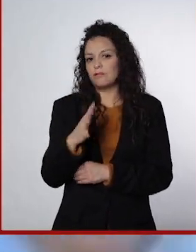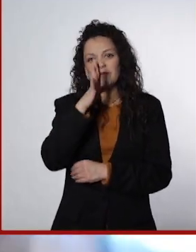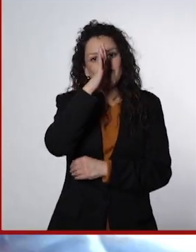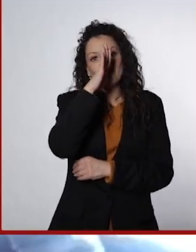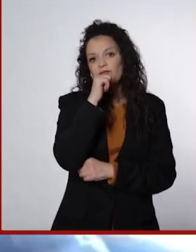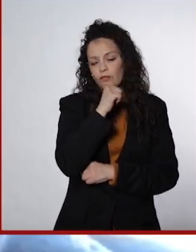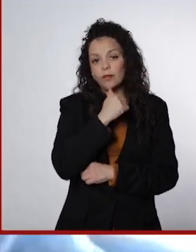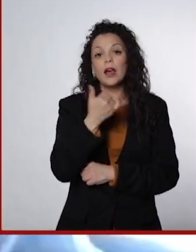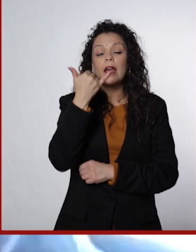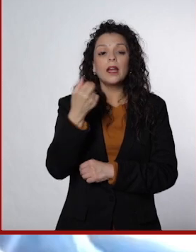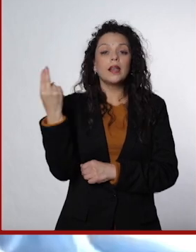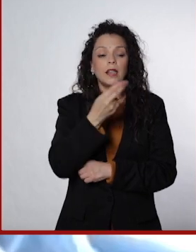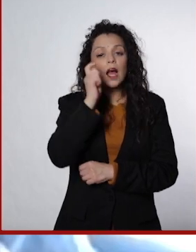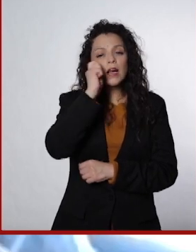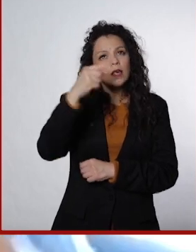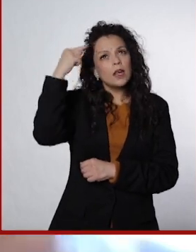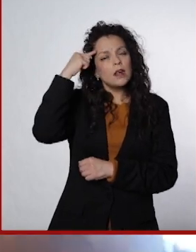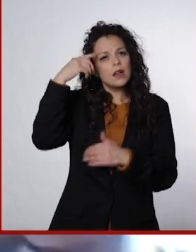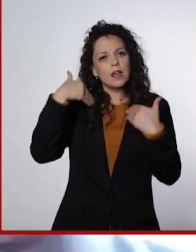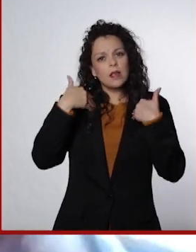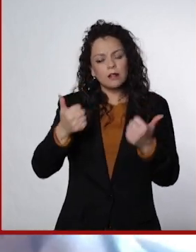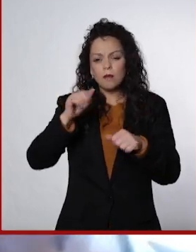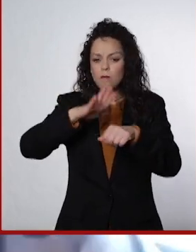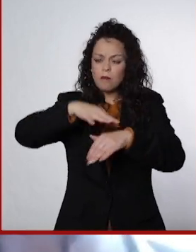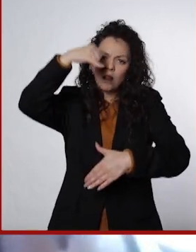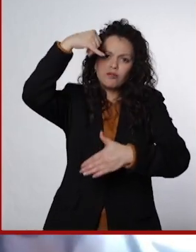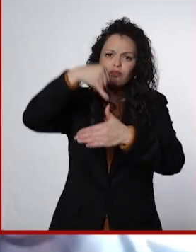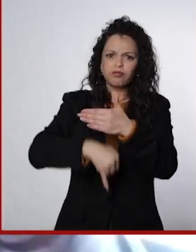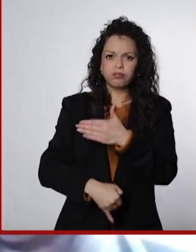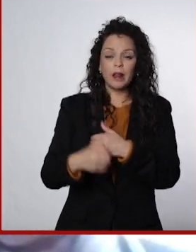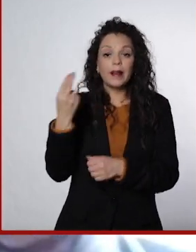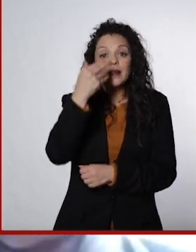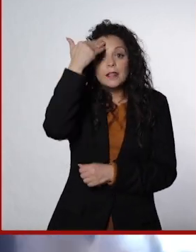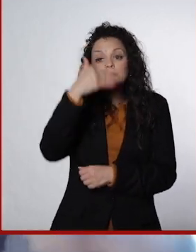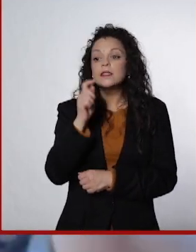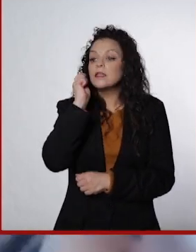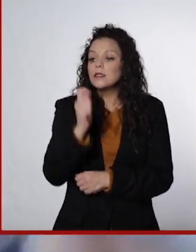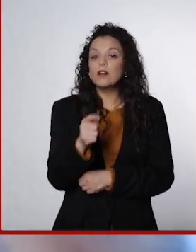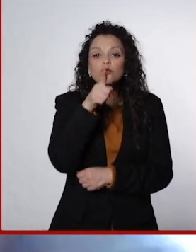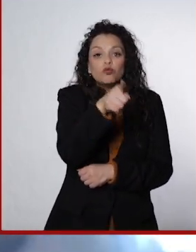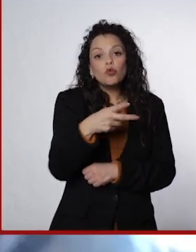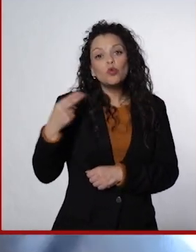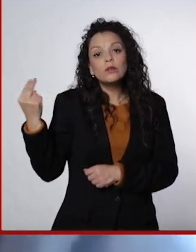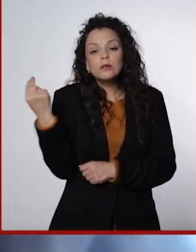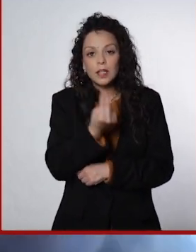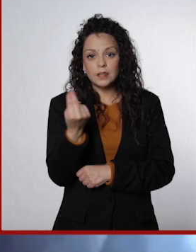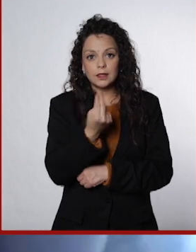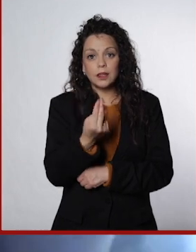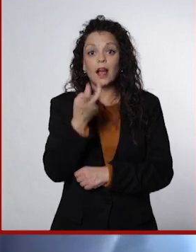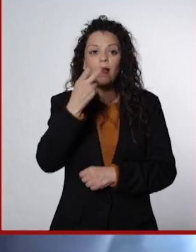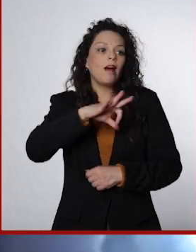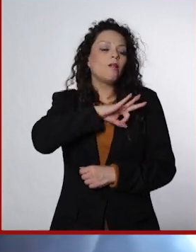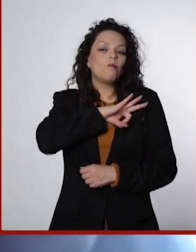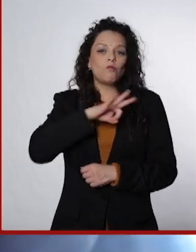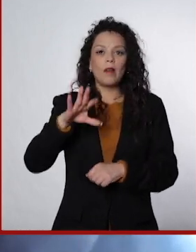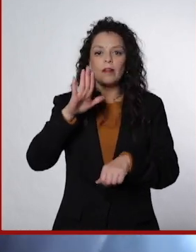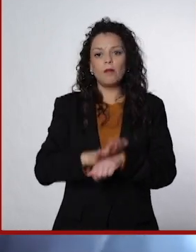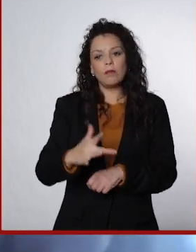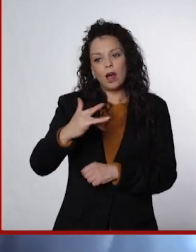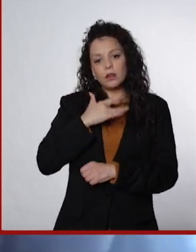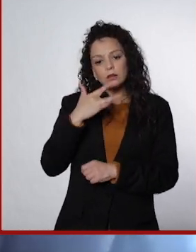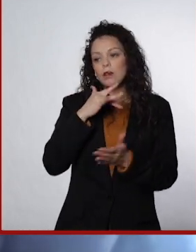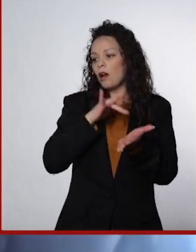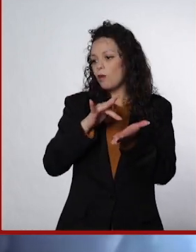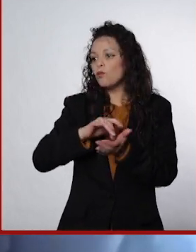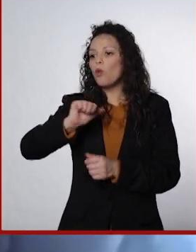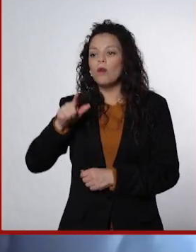en la conciencia de eso que nos habita para saber más qué necesitas tú y desarrollar la empatía de qué necesitan también las demás